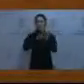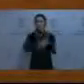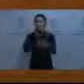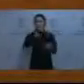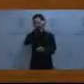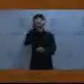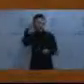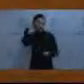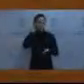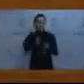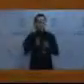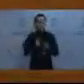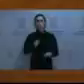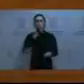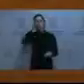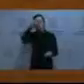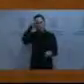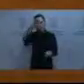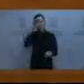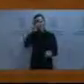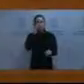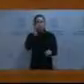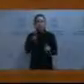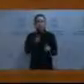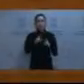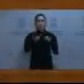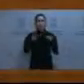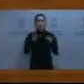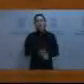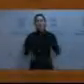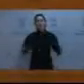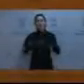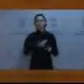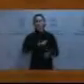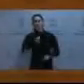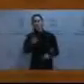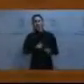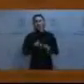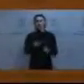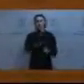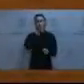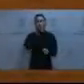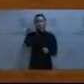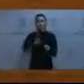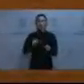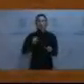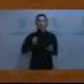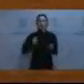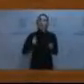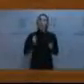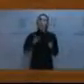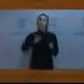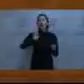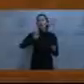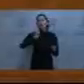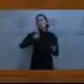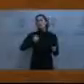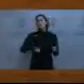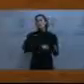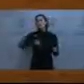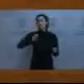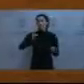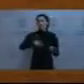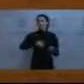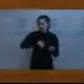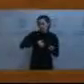productos turísticos y culturales de Asturias, y no les voy a volver a repetir, turismo religioso, prerrománico, Camino de Santiago o hasta el infinito. Y nosotros sí creemos que hay otra forma de hacer